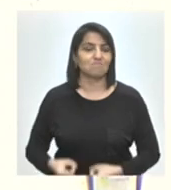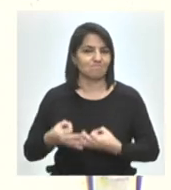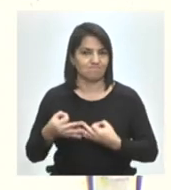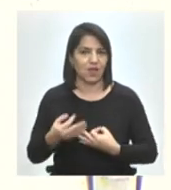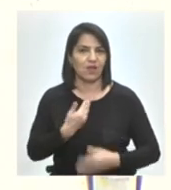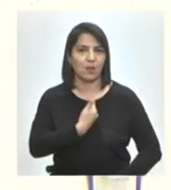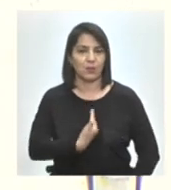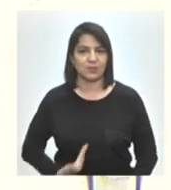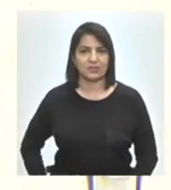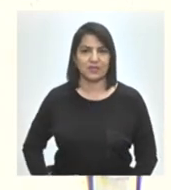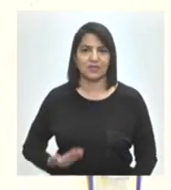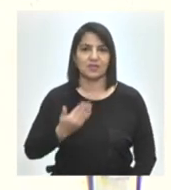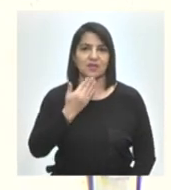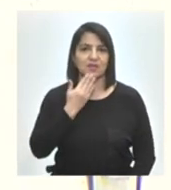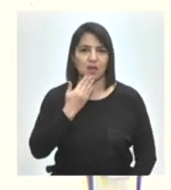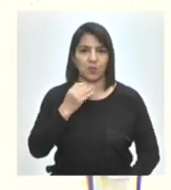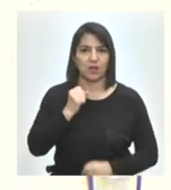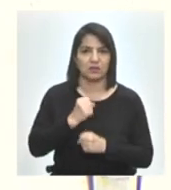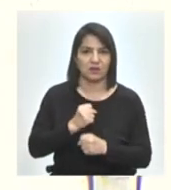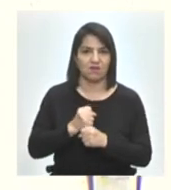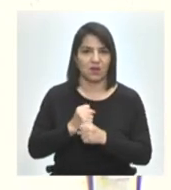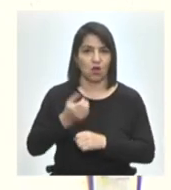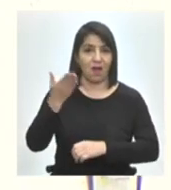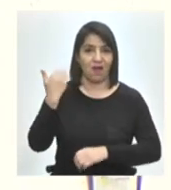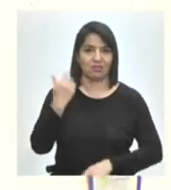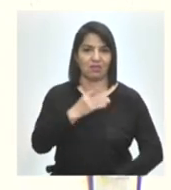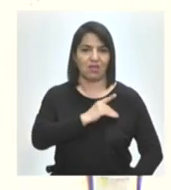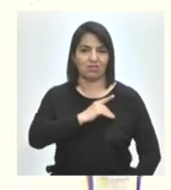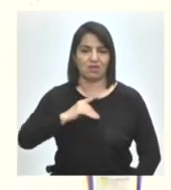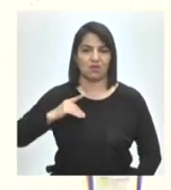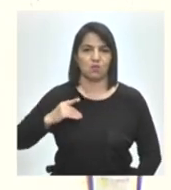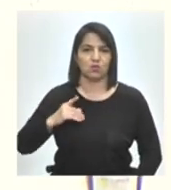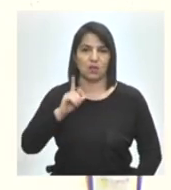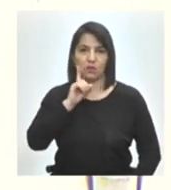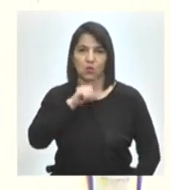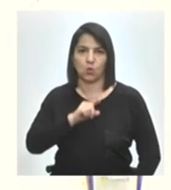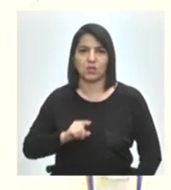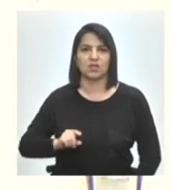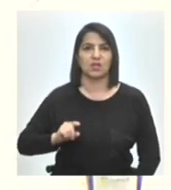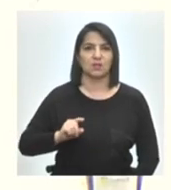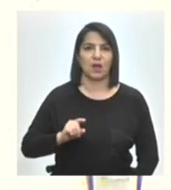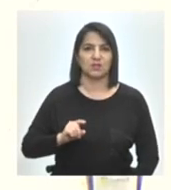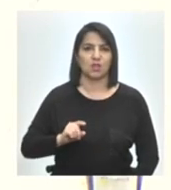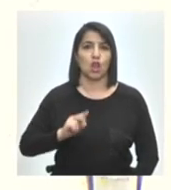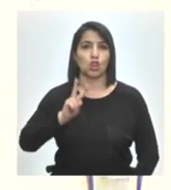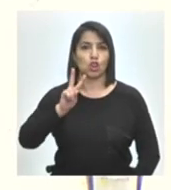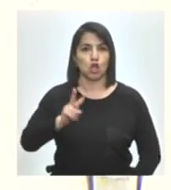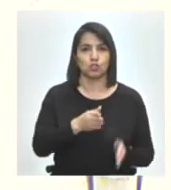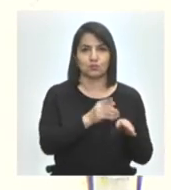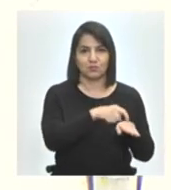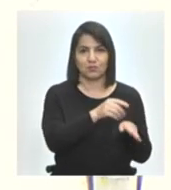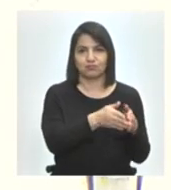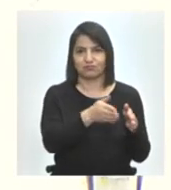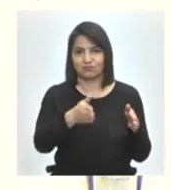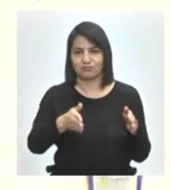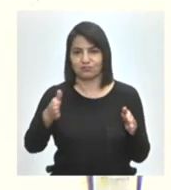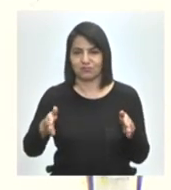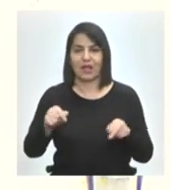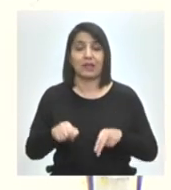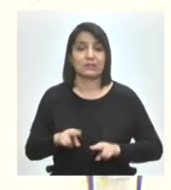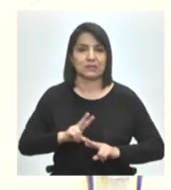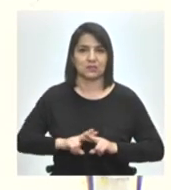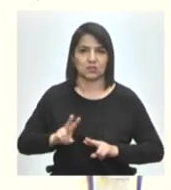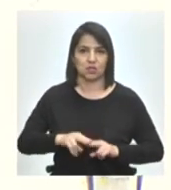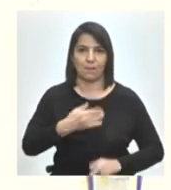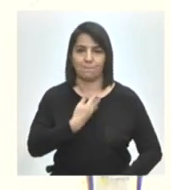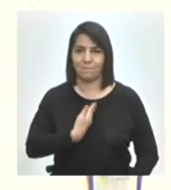un presidente que también se desempeñó como diputado durante las últimas 2 legislaturas. Un hecho, presidente